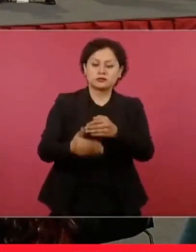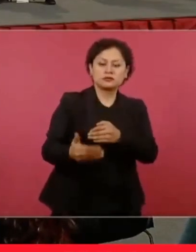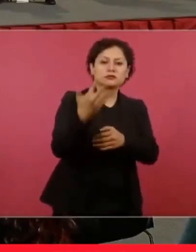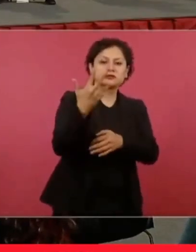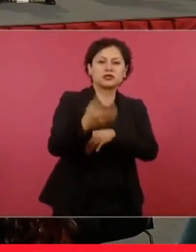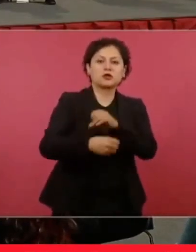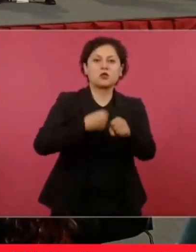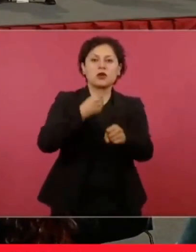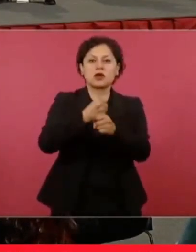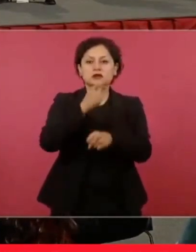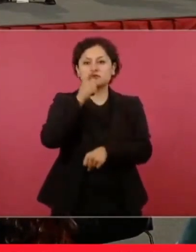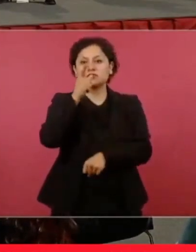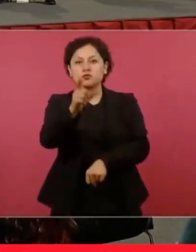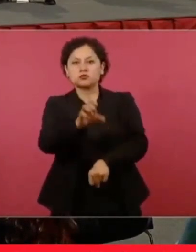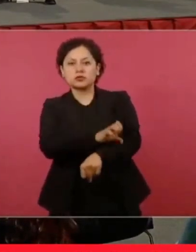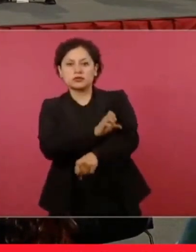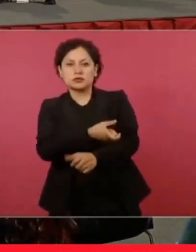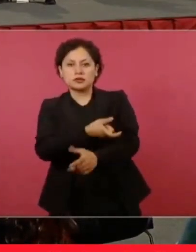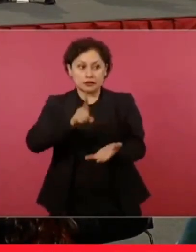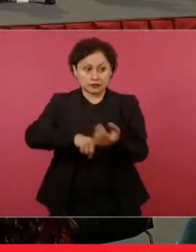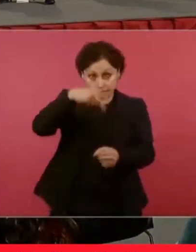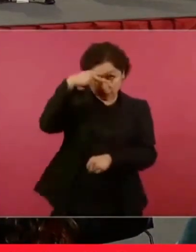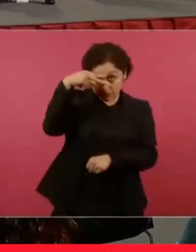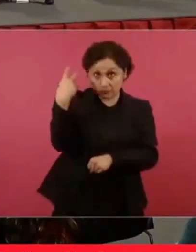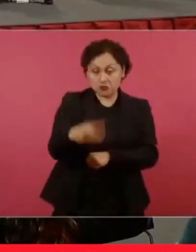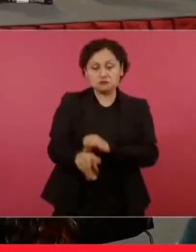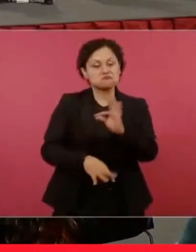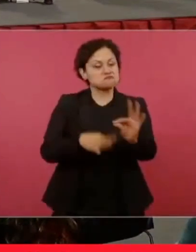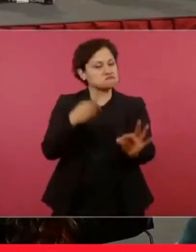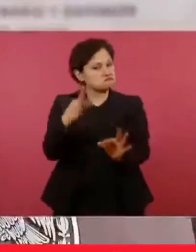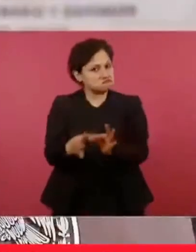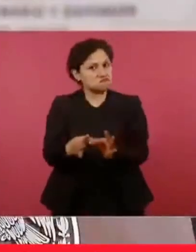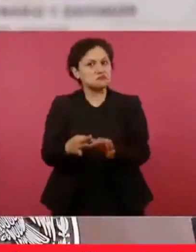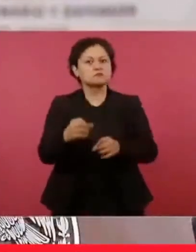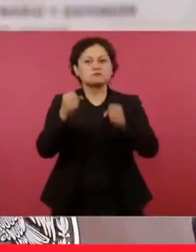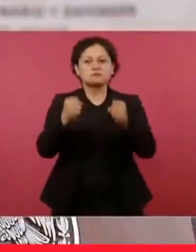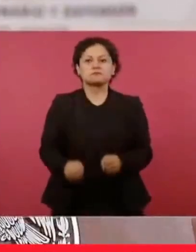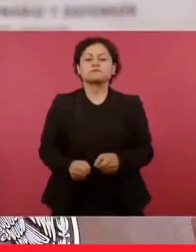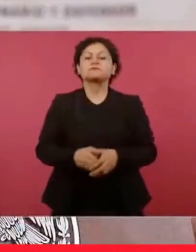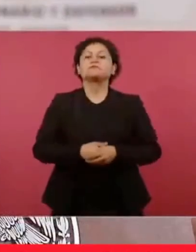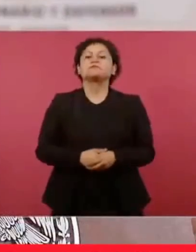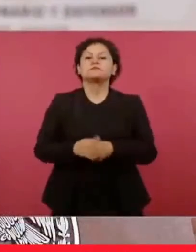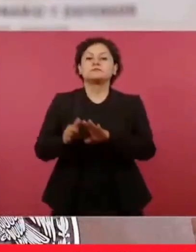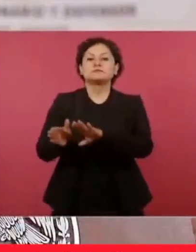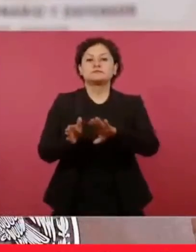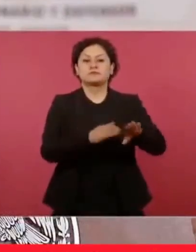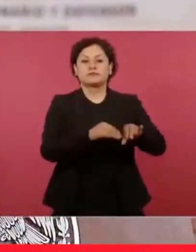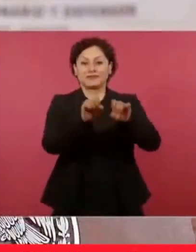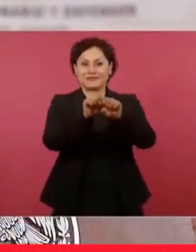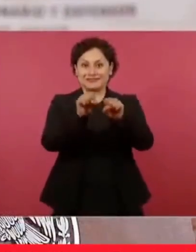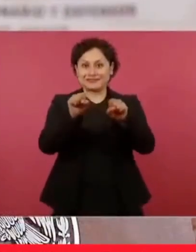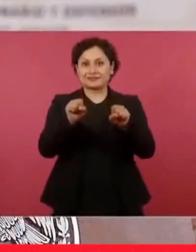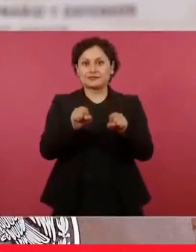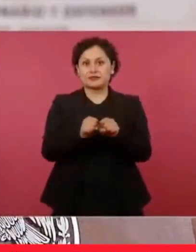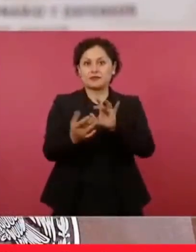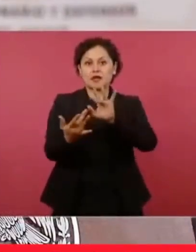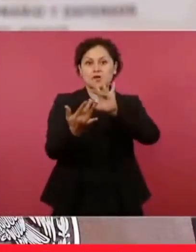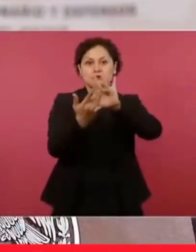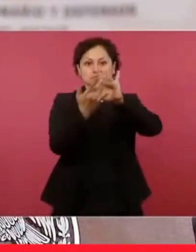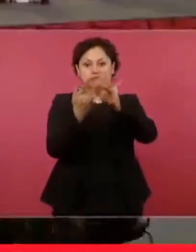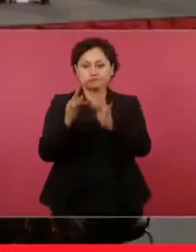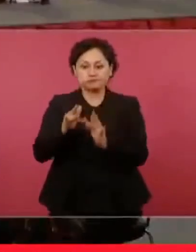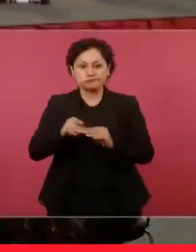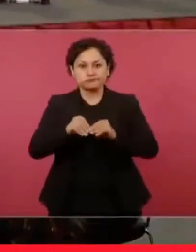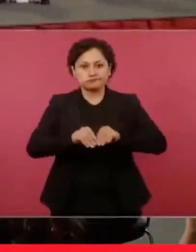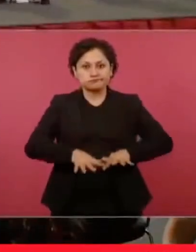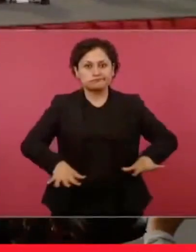garantizada. En el caso del sistema de transmisión, este es, digamos,